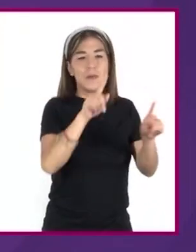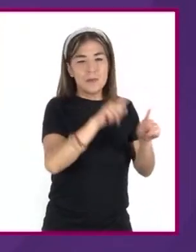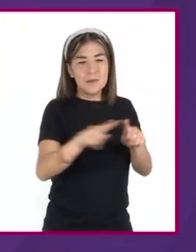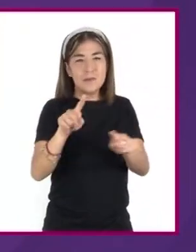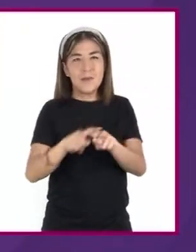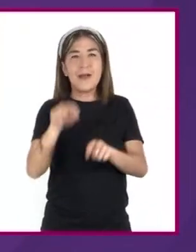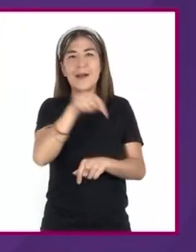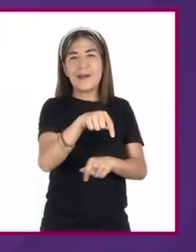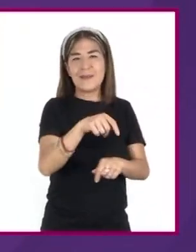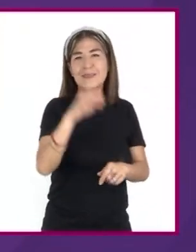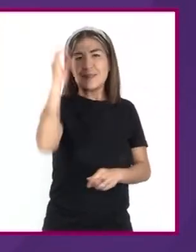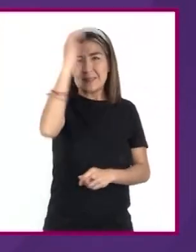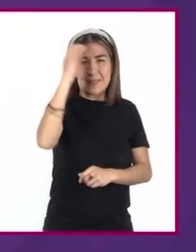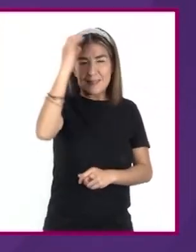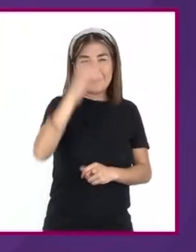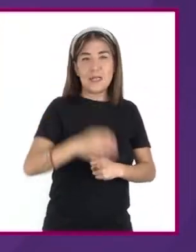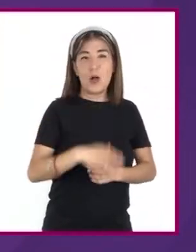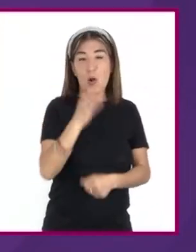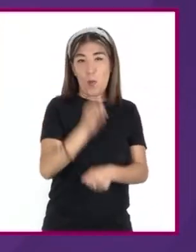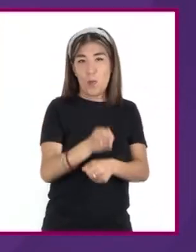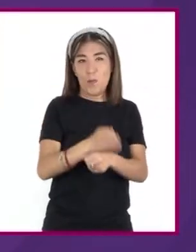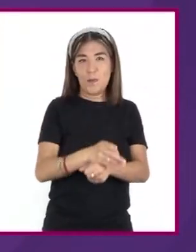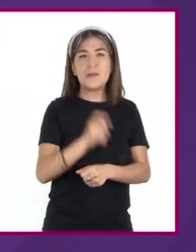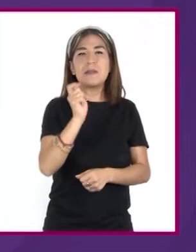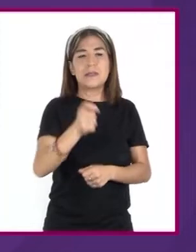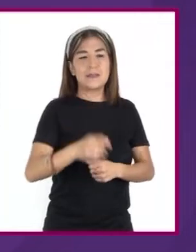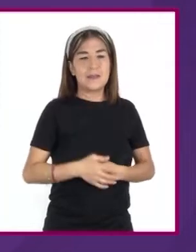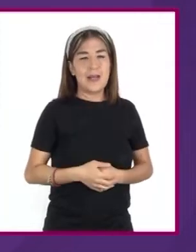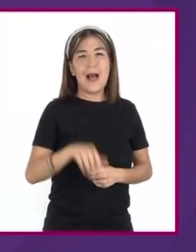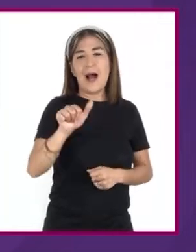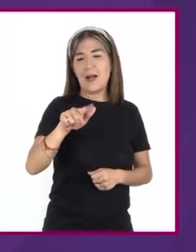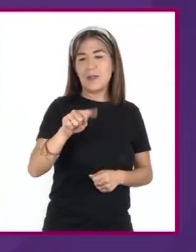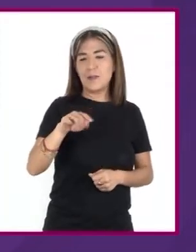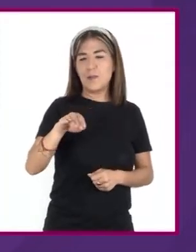ciencia, y en este caso el modelo